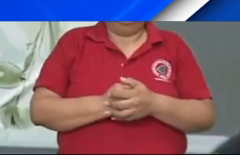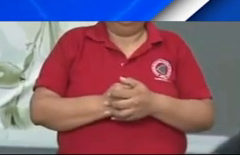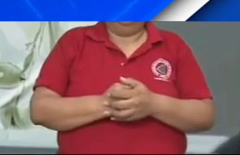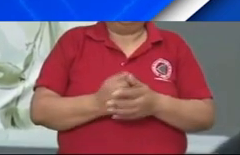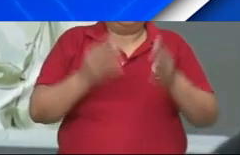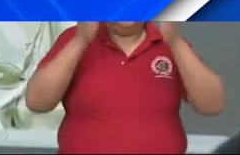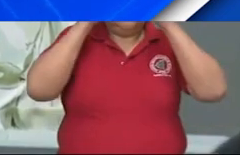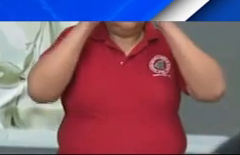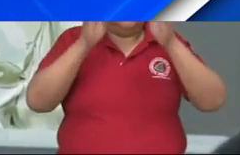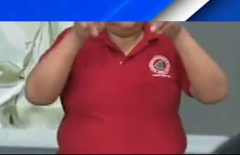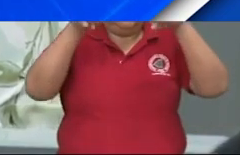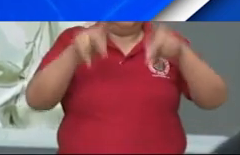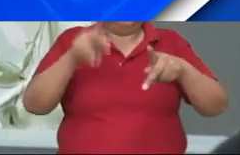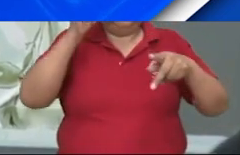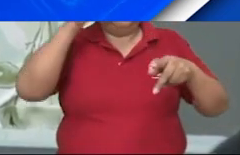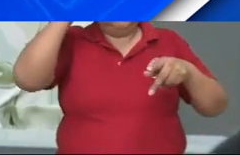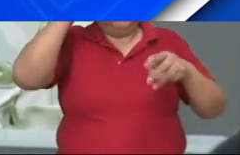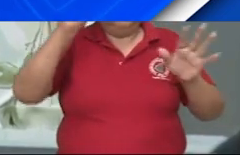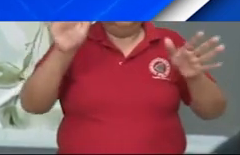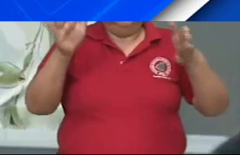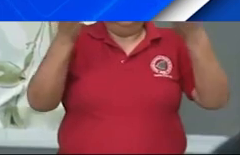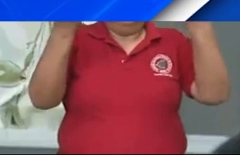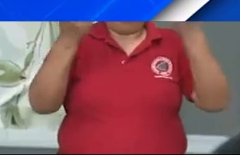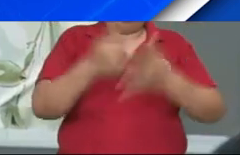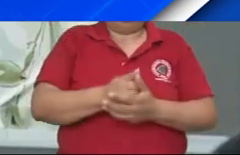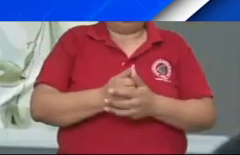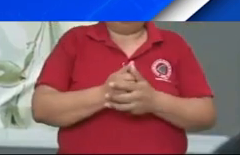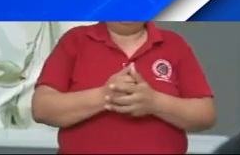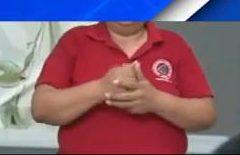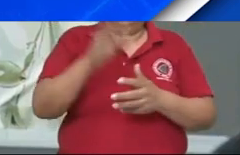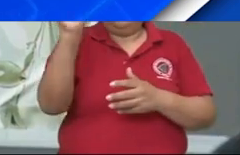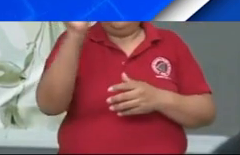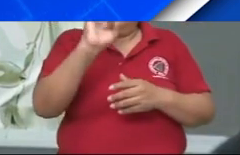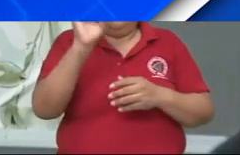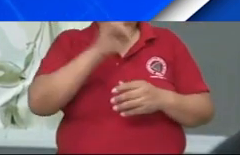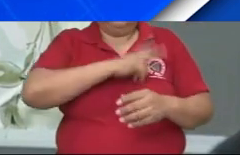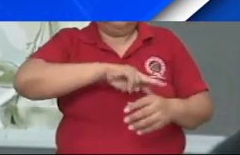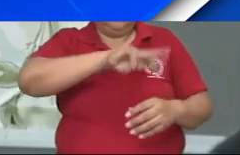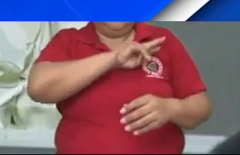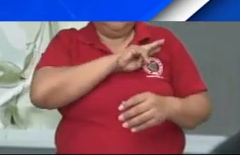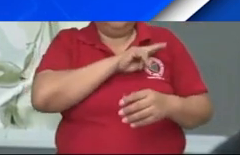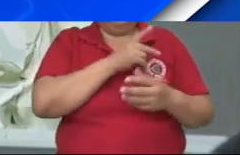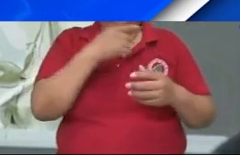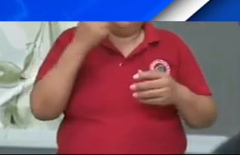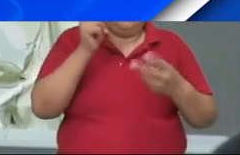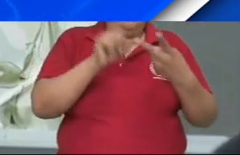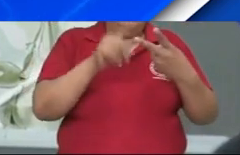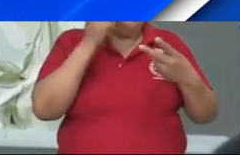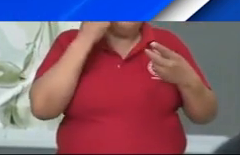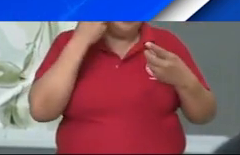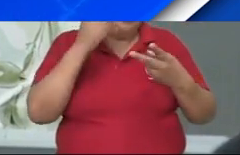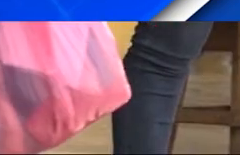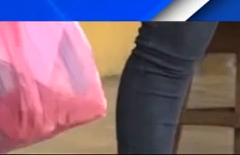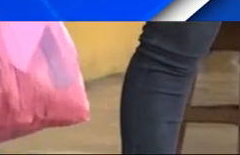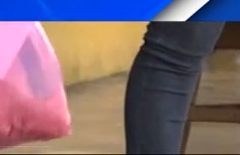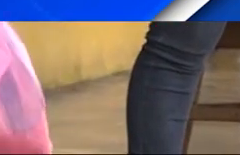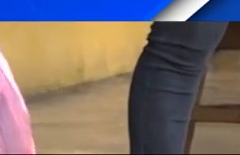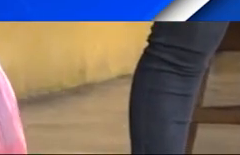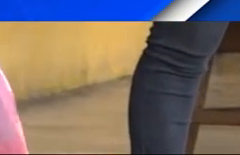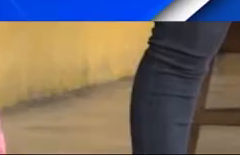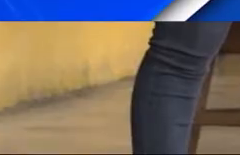Atención a personas adultas mayores. Formación en valores a madres, padres y